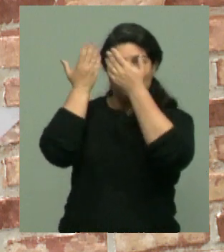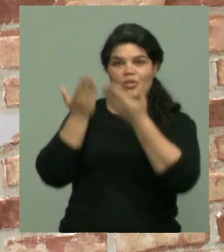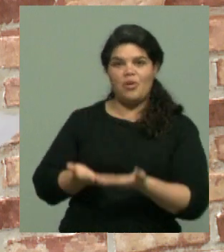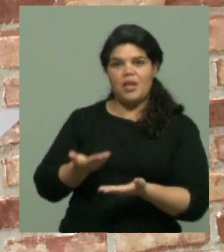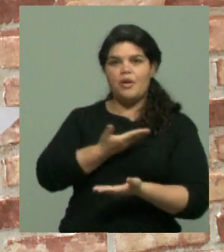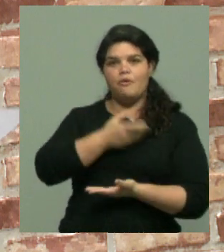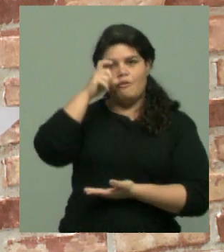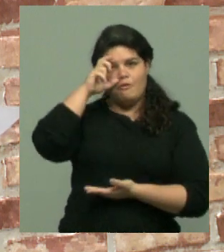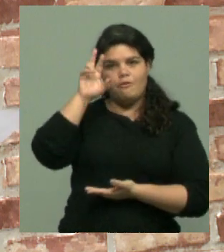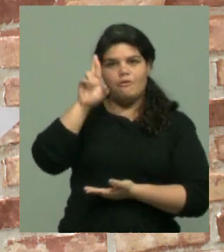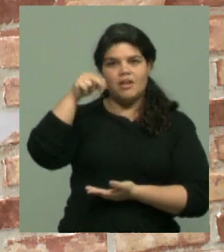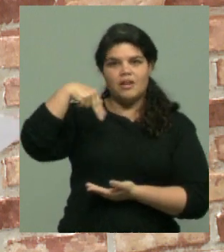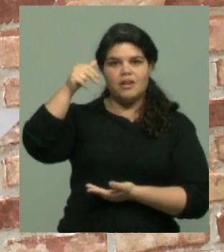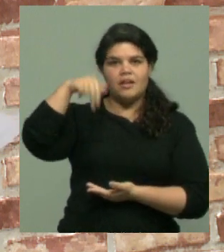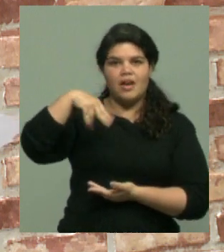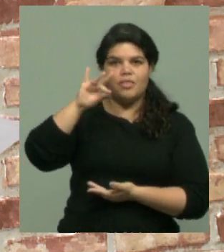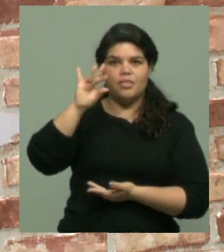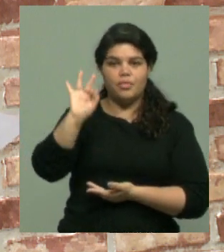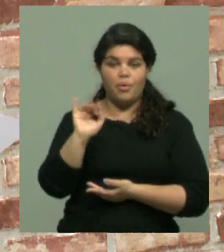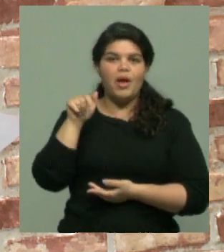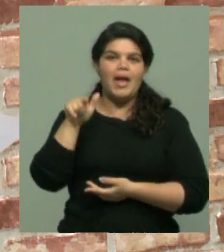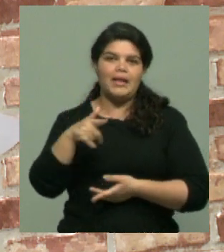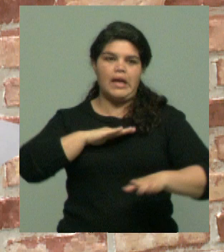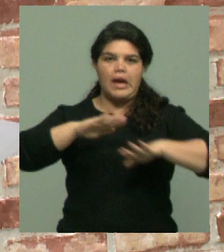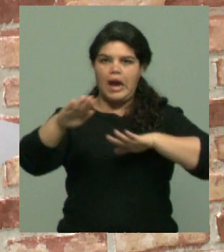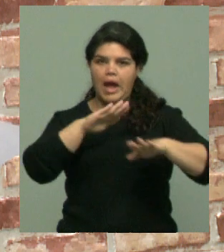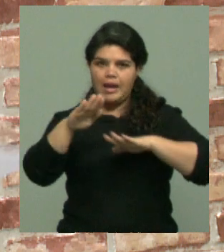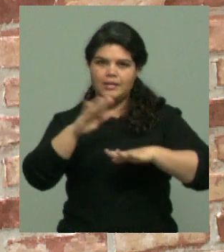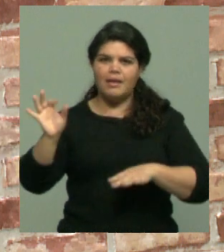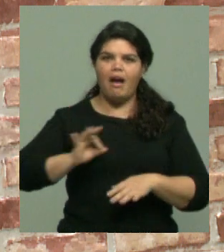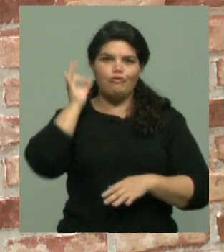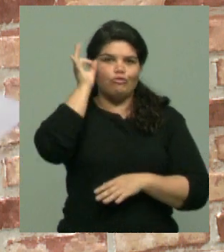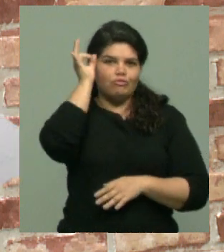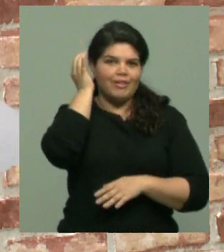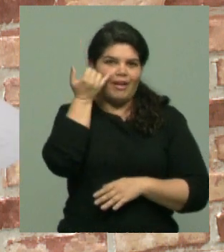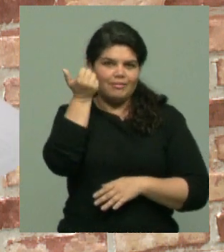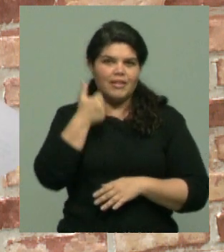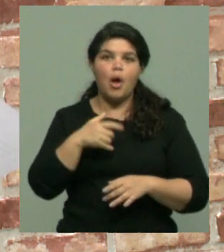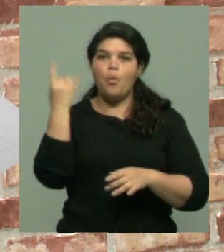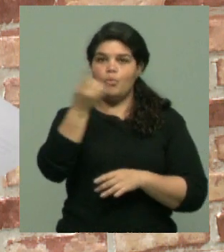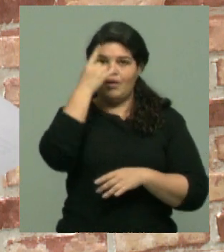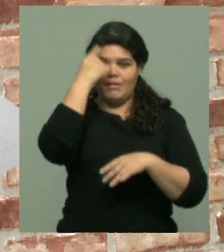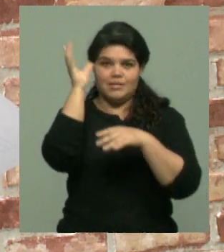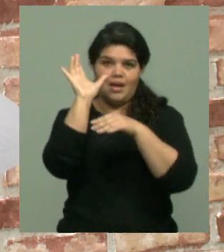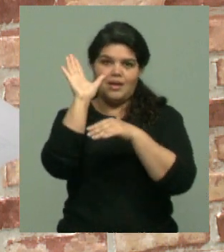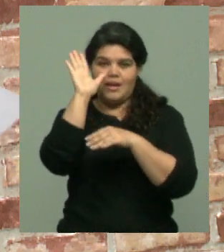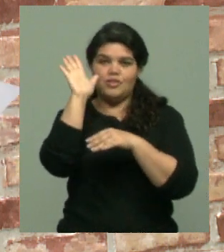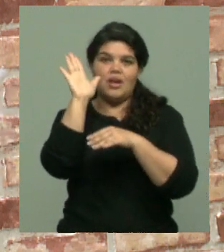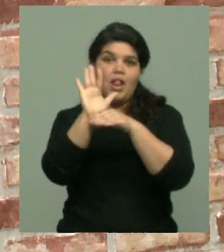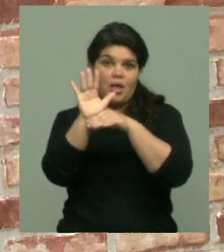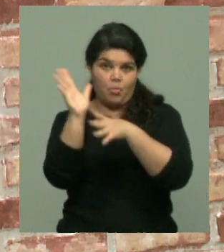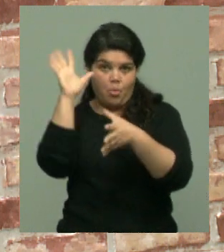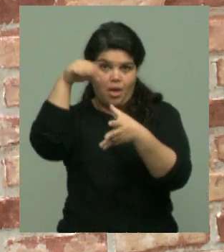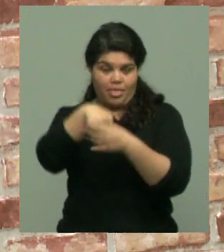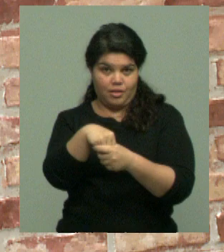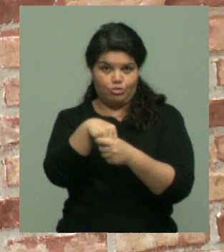que practica karate desde hace 30 años en la Universidad Nacional de Cuyo. Lo tenemos aquí con nosotros y el sábado se consagró